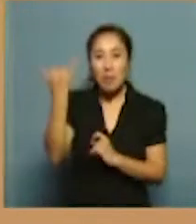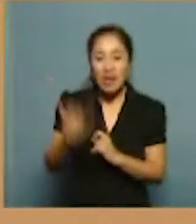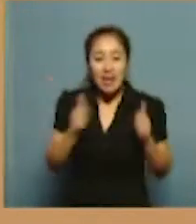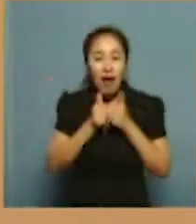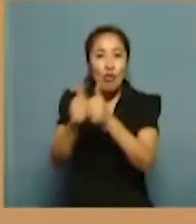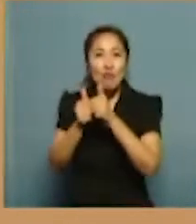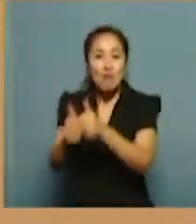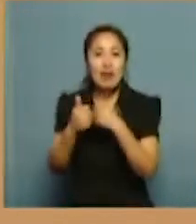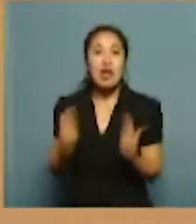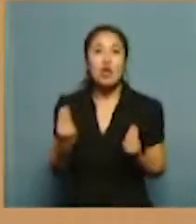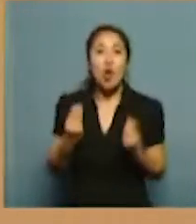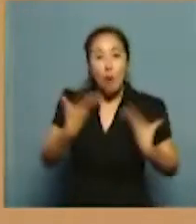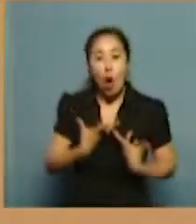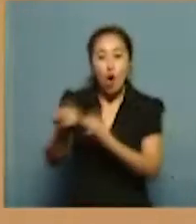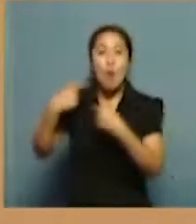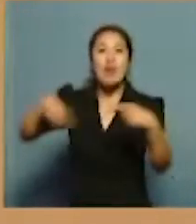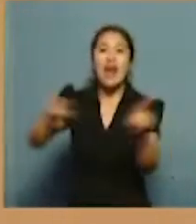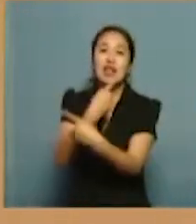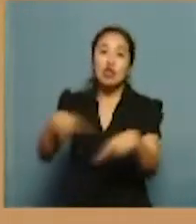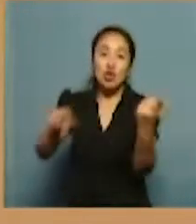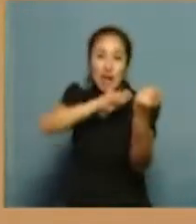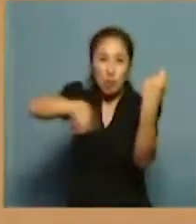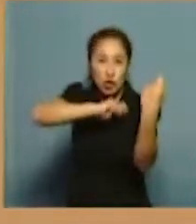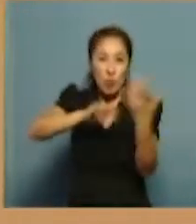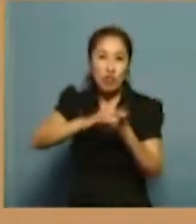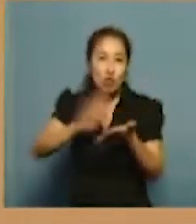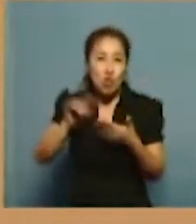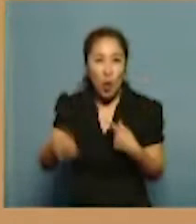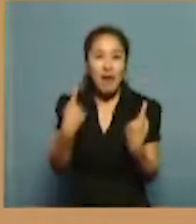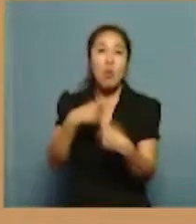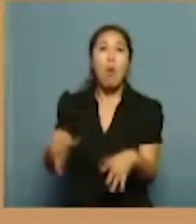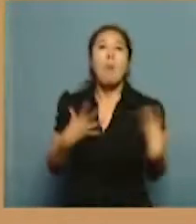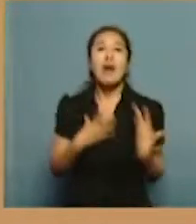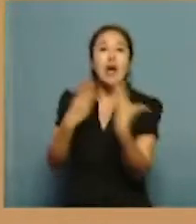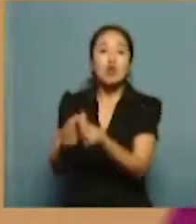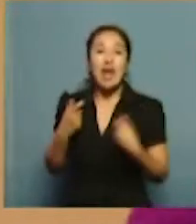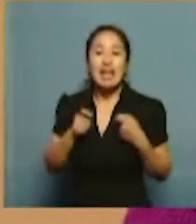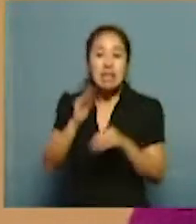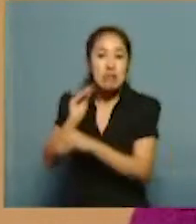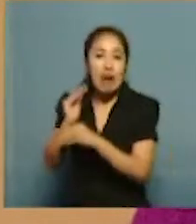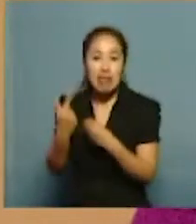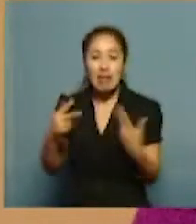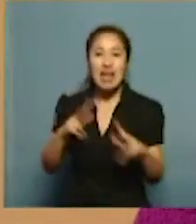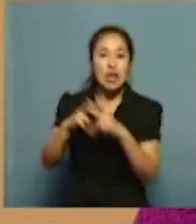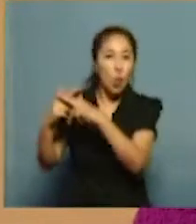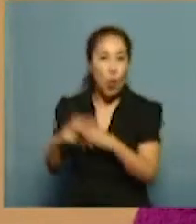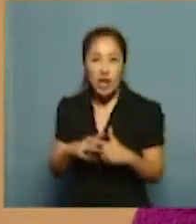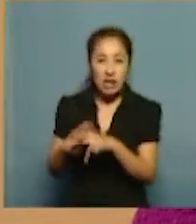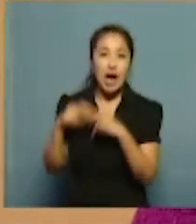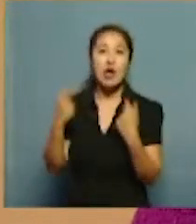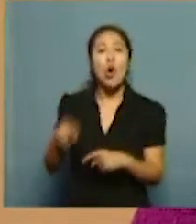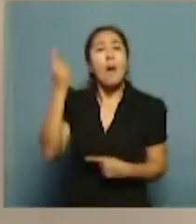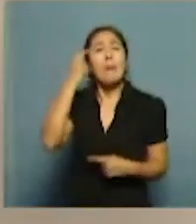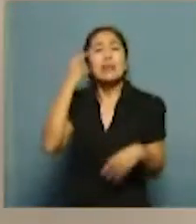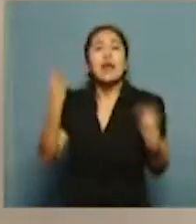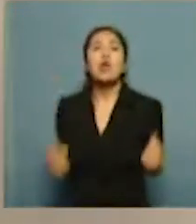con la compra de nuevos instrumentos con aportes que sirven para mantenerlos en estado en fin que tienen pensado